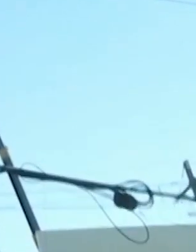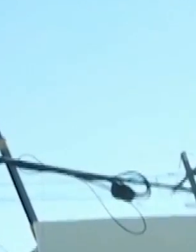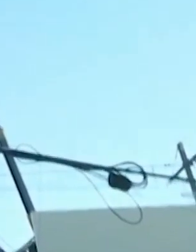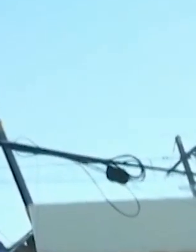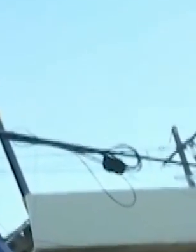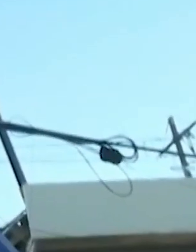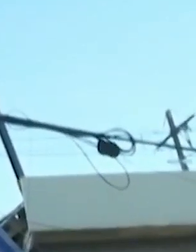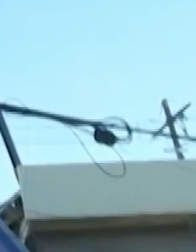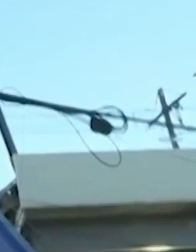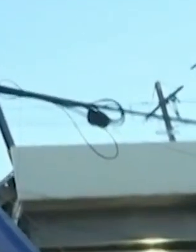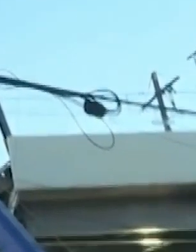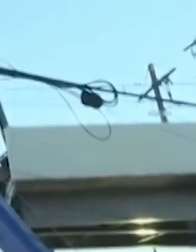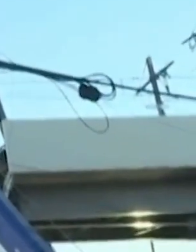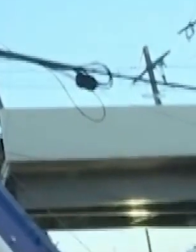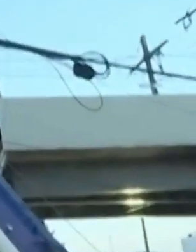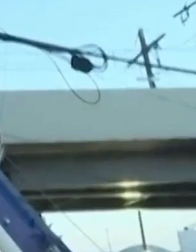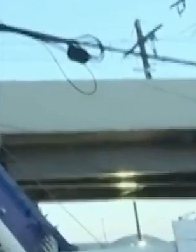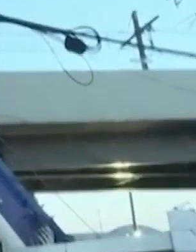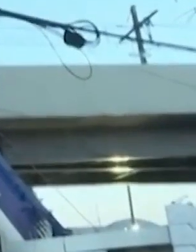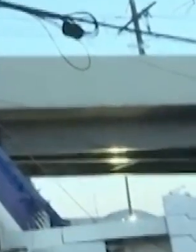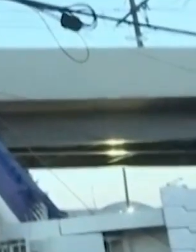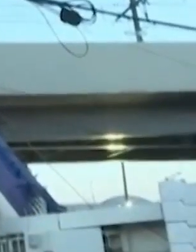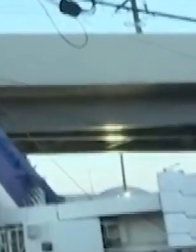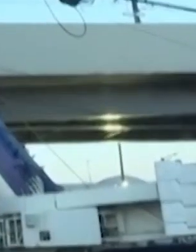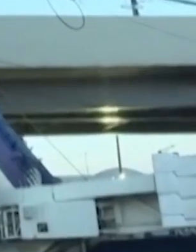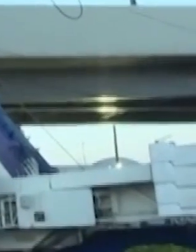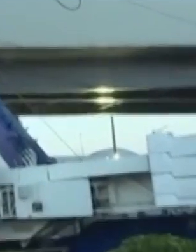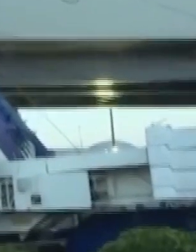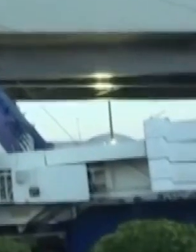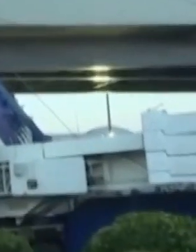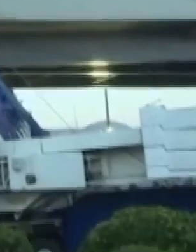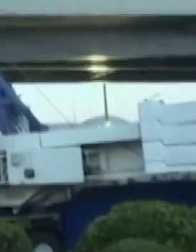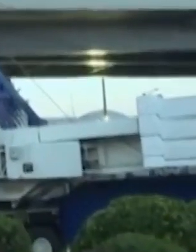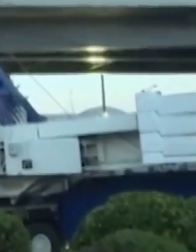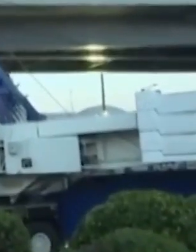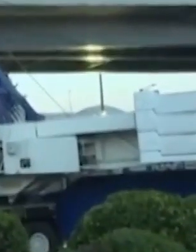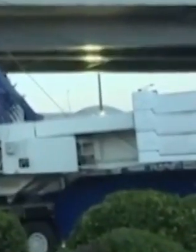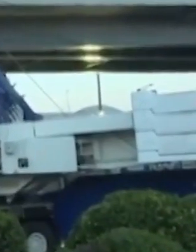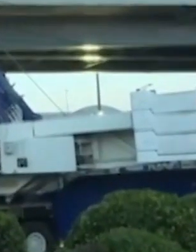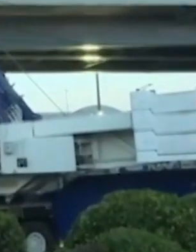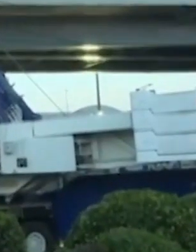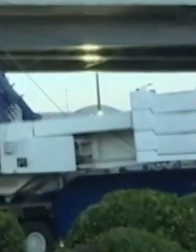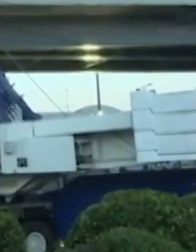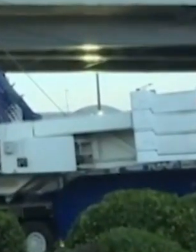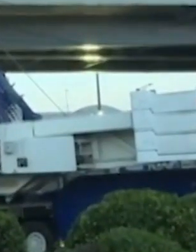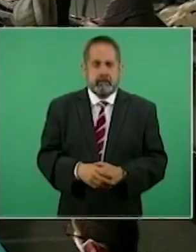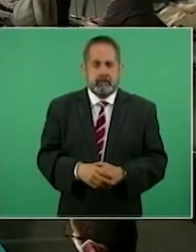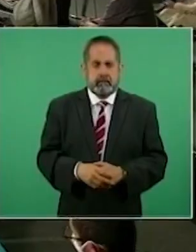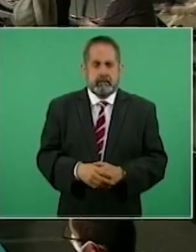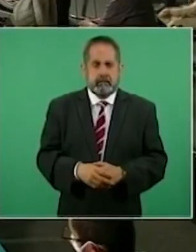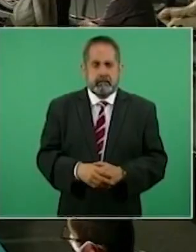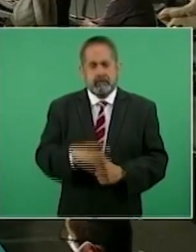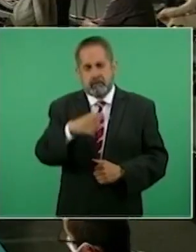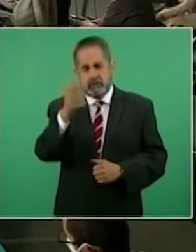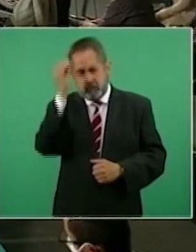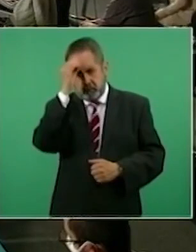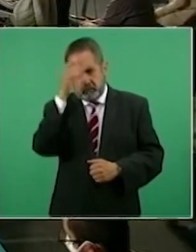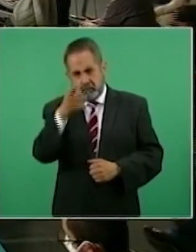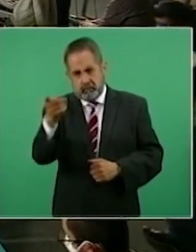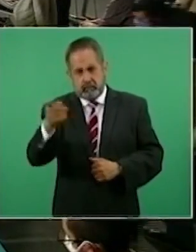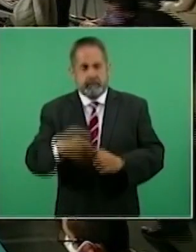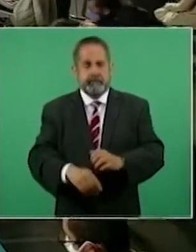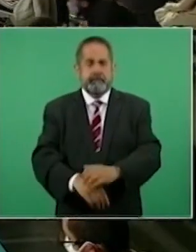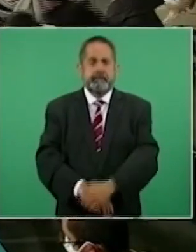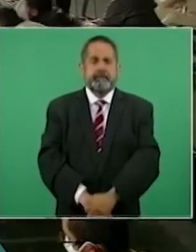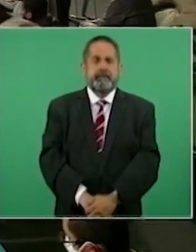la construcción de esa línea y sus presuntos problemas de funcionamiento, señalando en particular a Ebrard. Presente en la rueda de